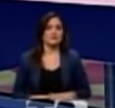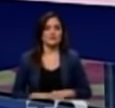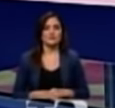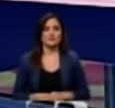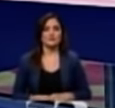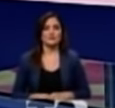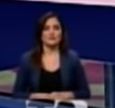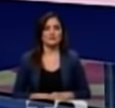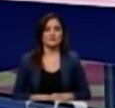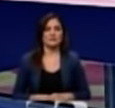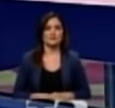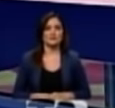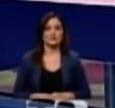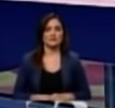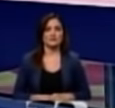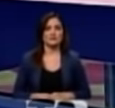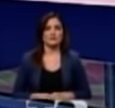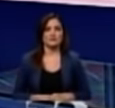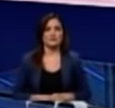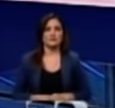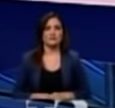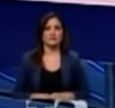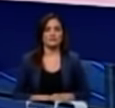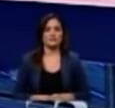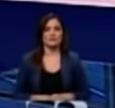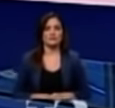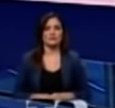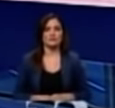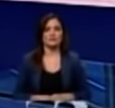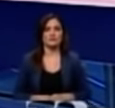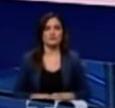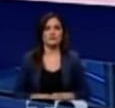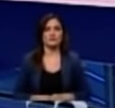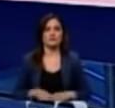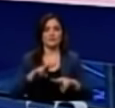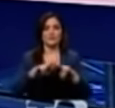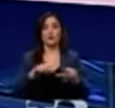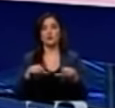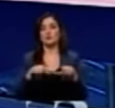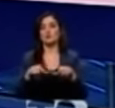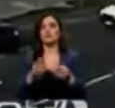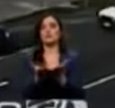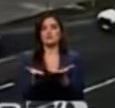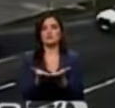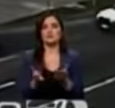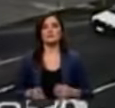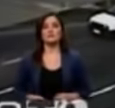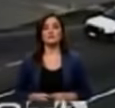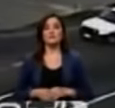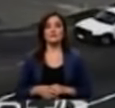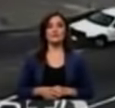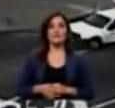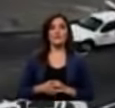esa vía totalmente destruida, ¿no? Hay que hacer un llamado a las autoridades. Vamos a revisar algunos sectores. Estamos en este momento